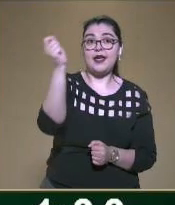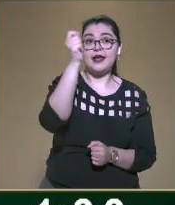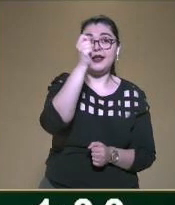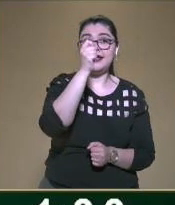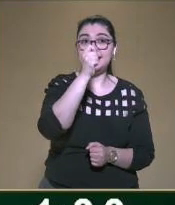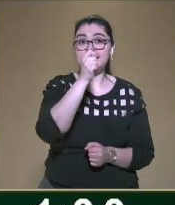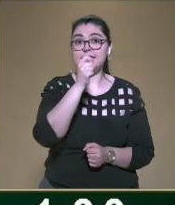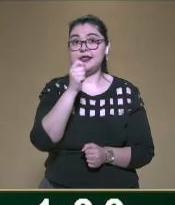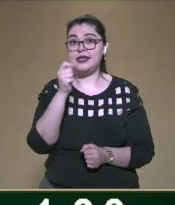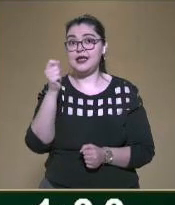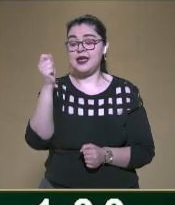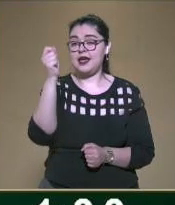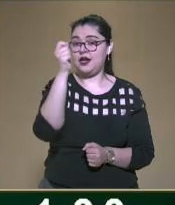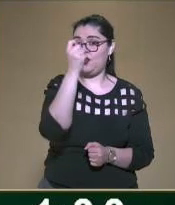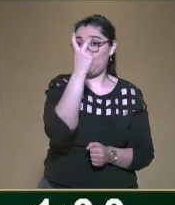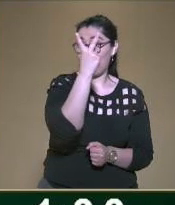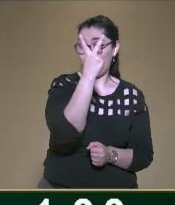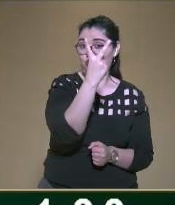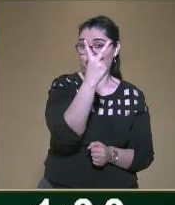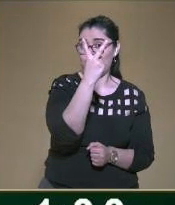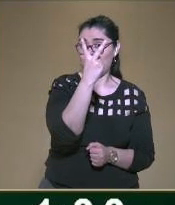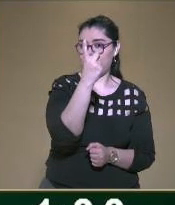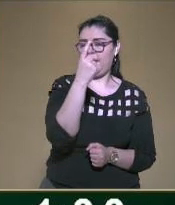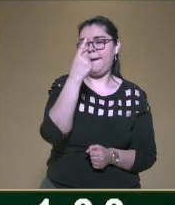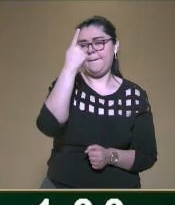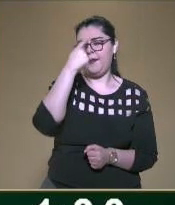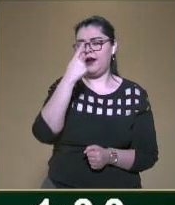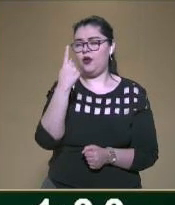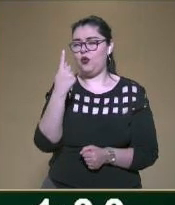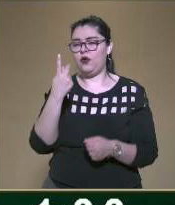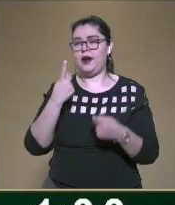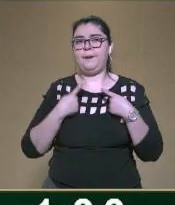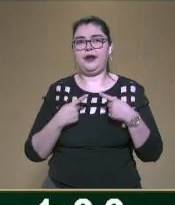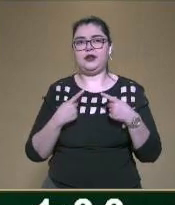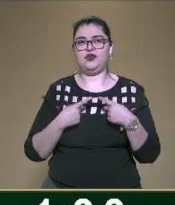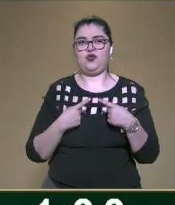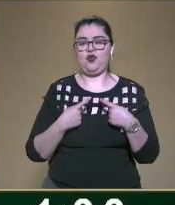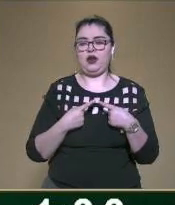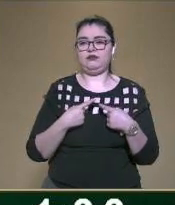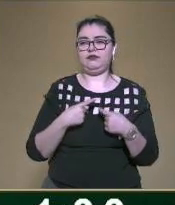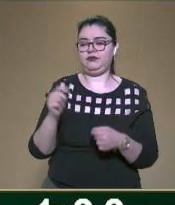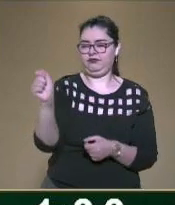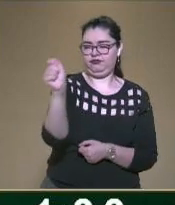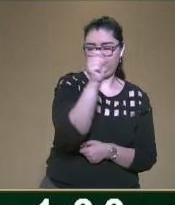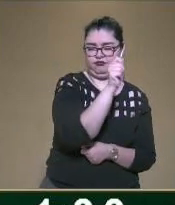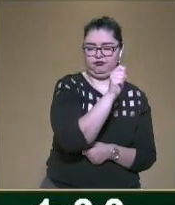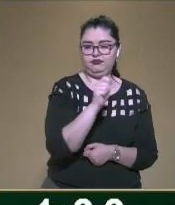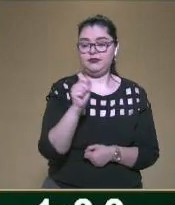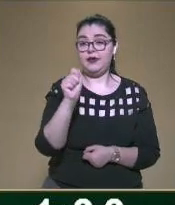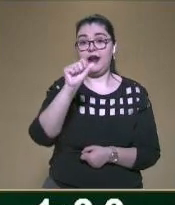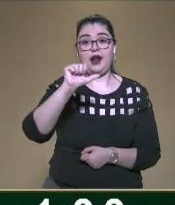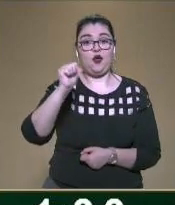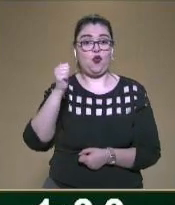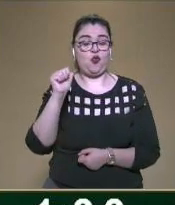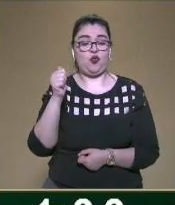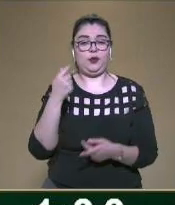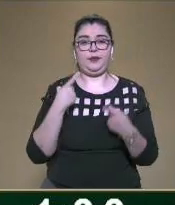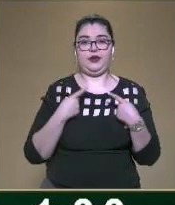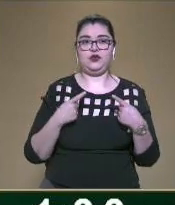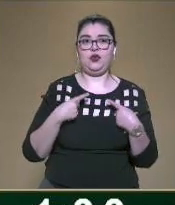estos dos cuartos para una persona, estos dos cuartos para la segunda persona, muy